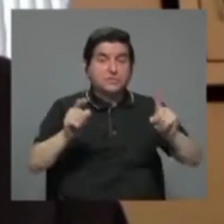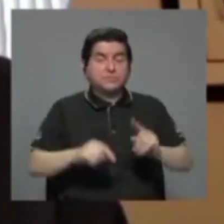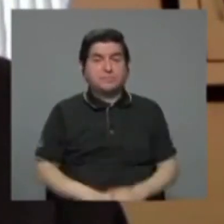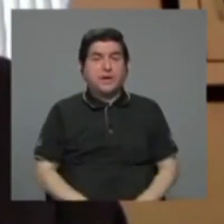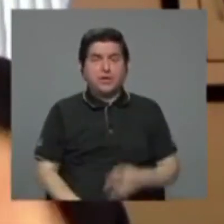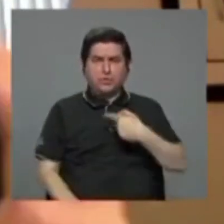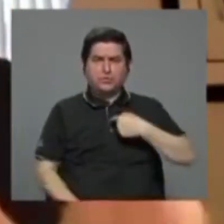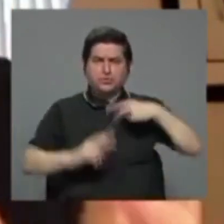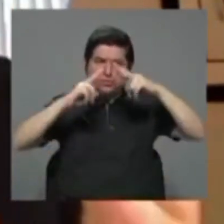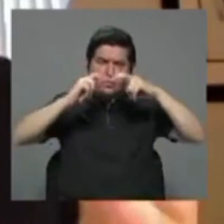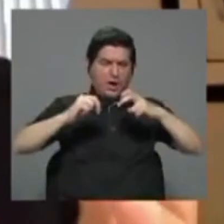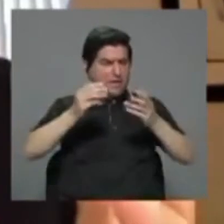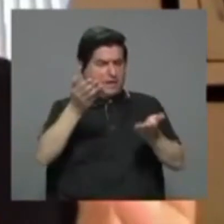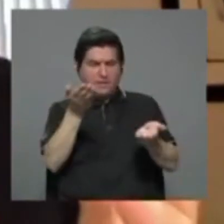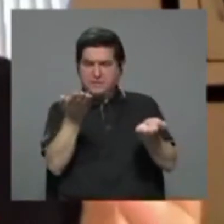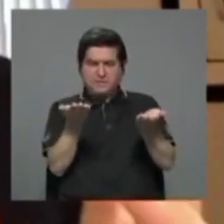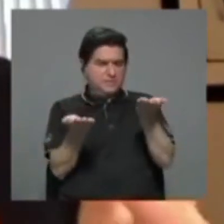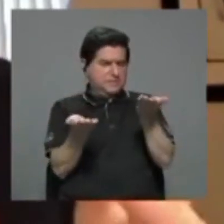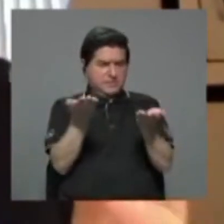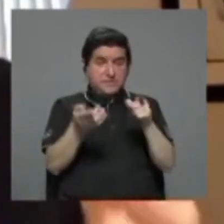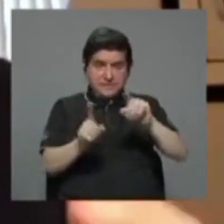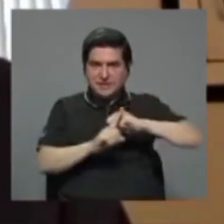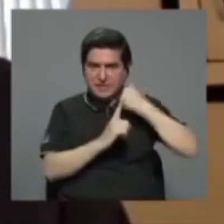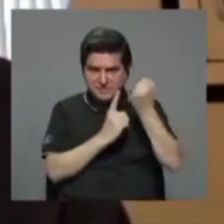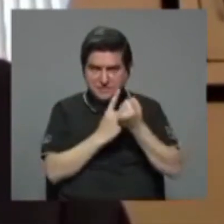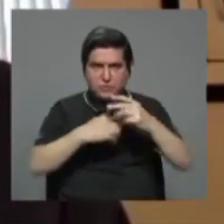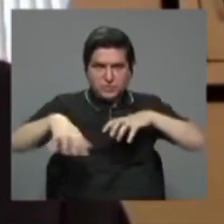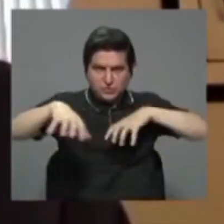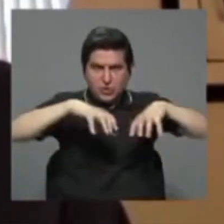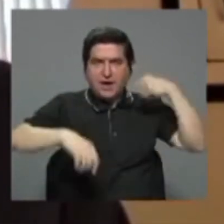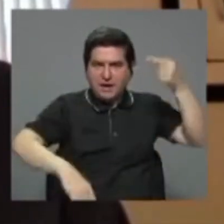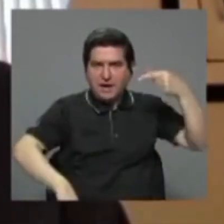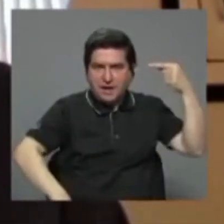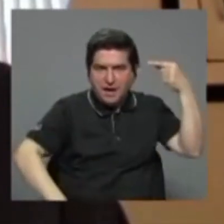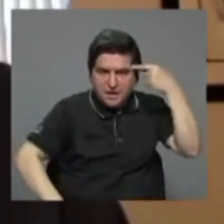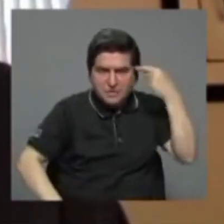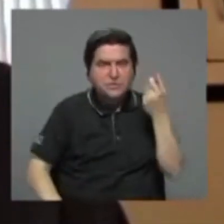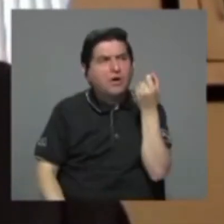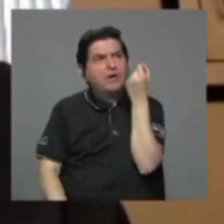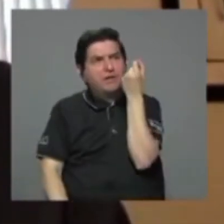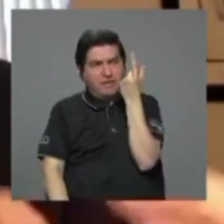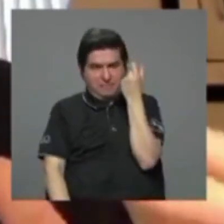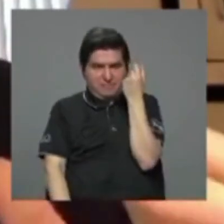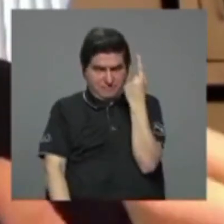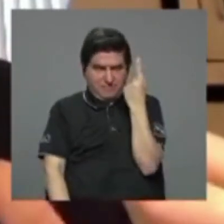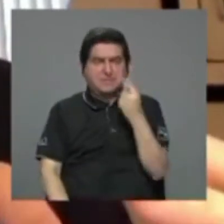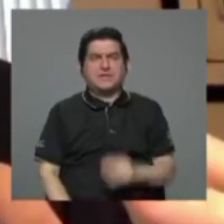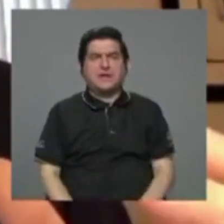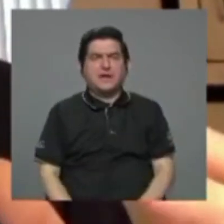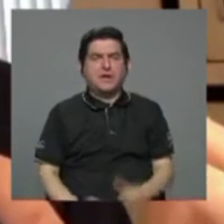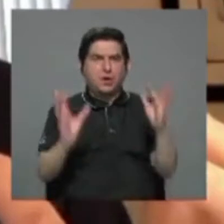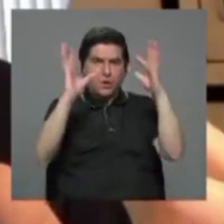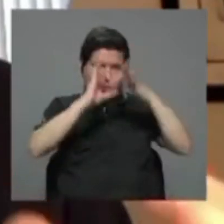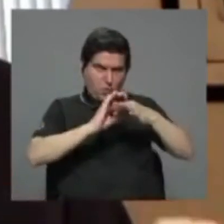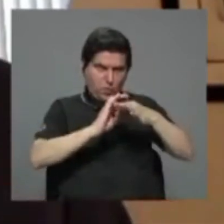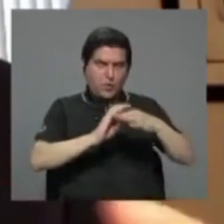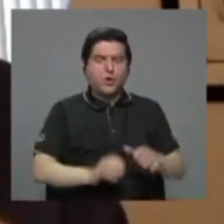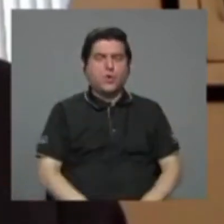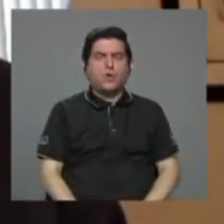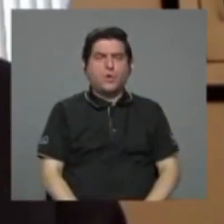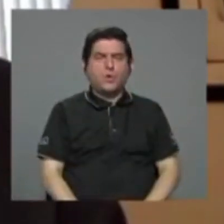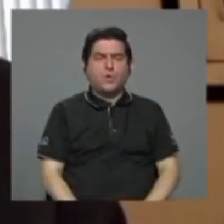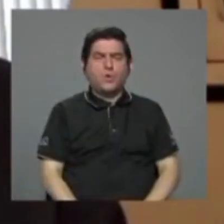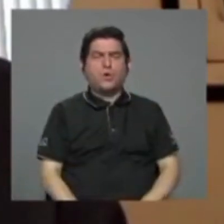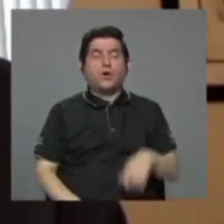que yo hago en esa dimensión de la acción gubernamental, entendida esta como la conjunción entre ejecutivo